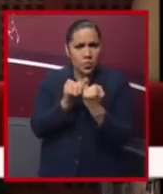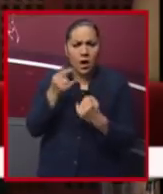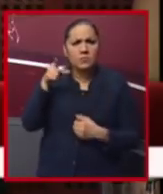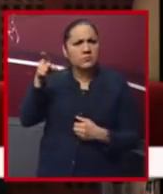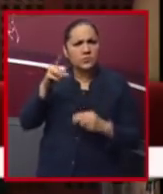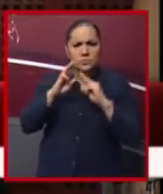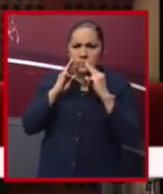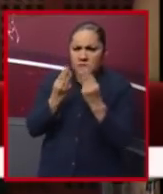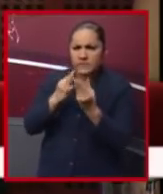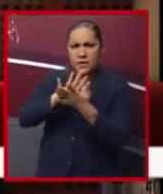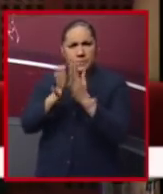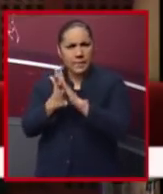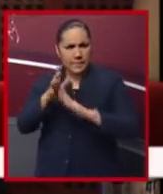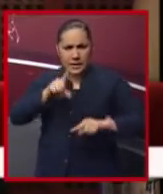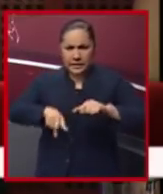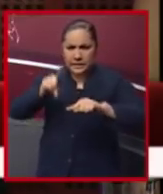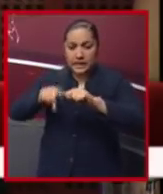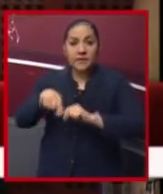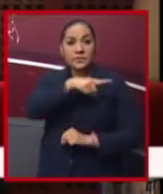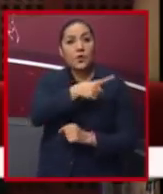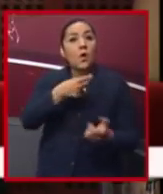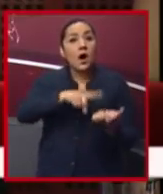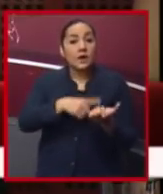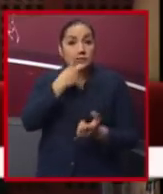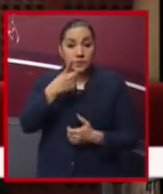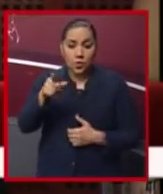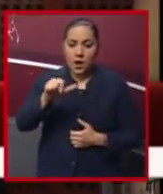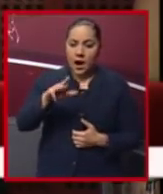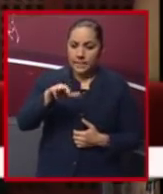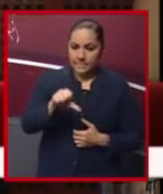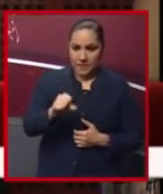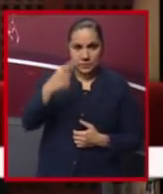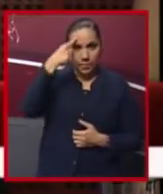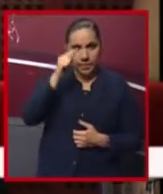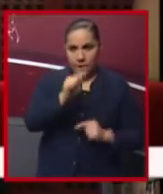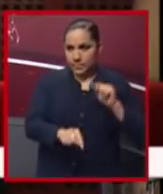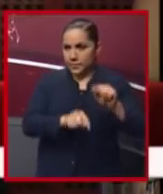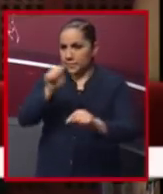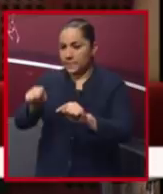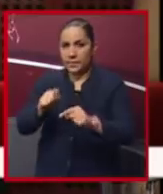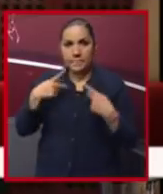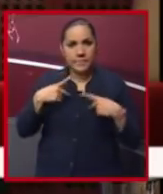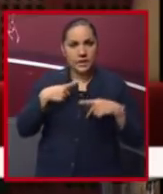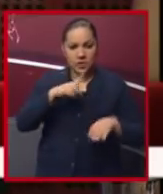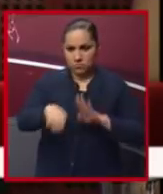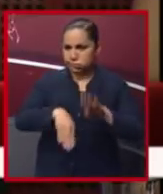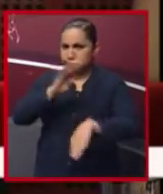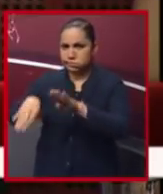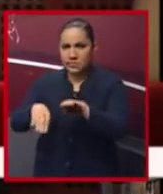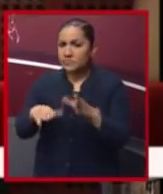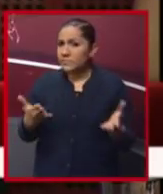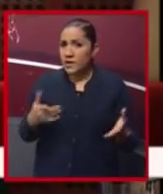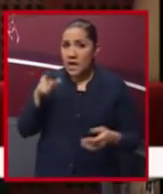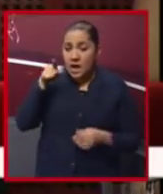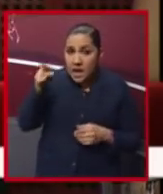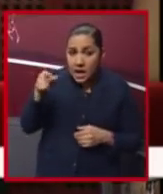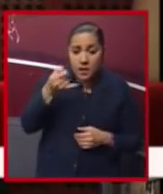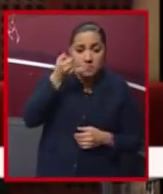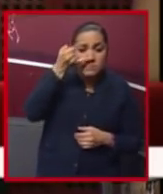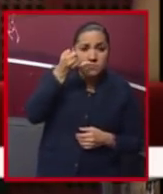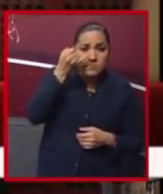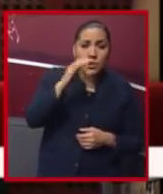argumentos como las armas de destrucción masiva. Hoy la cocaína y la heroína no son más que